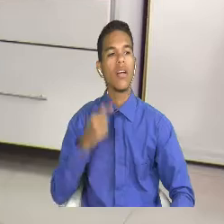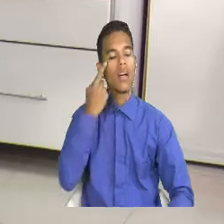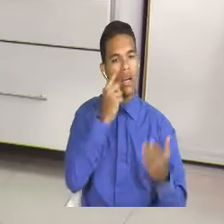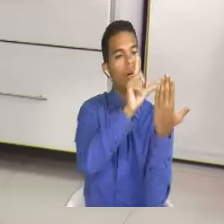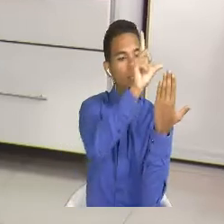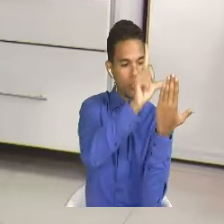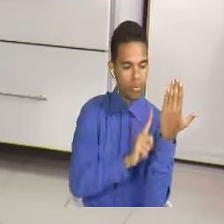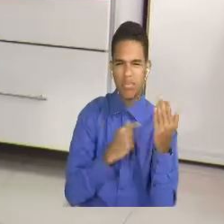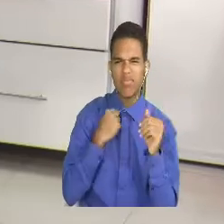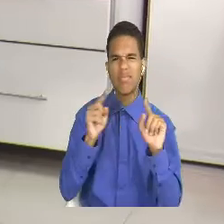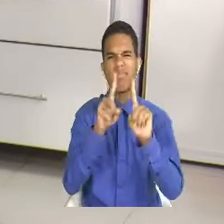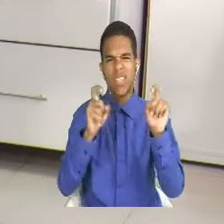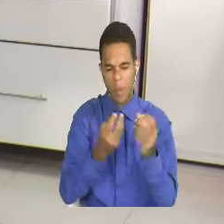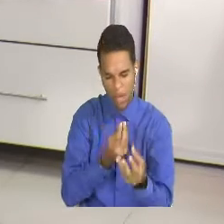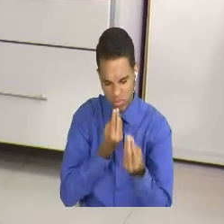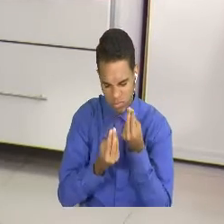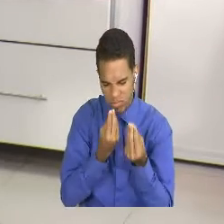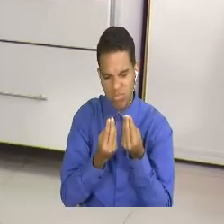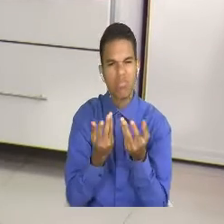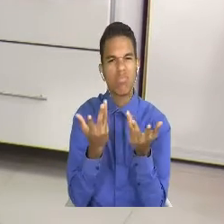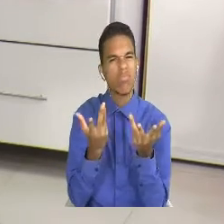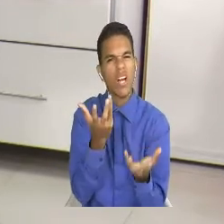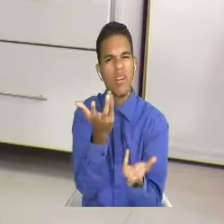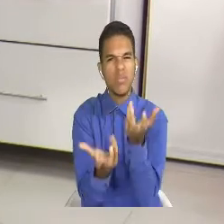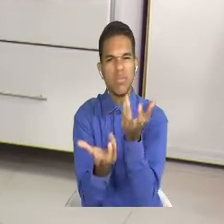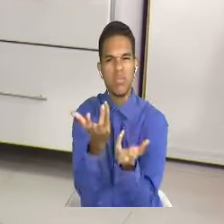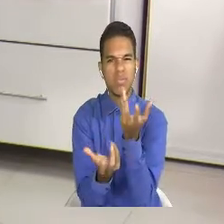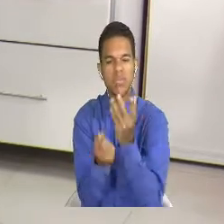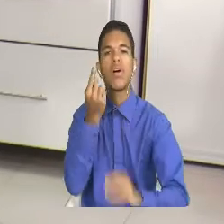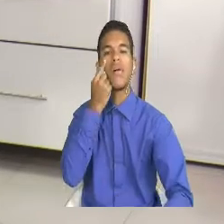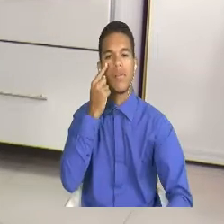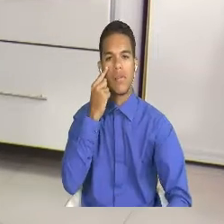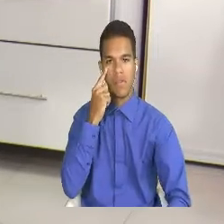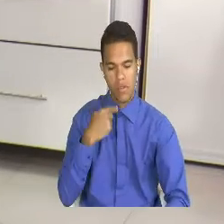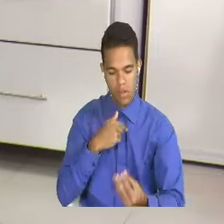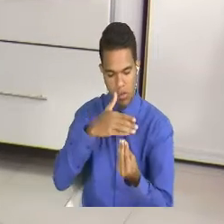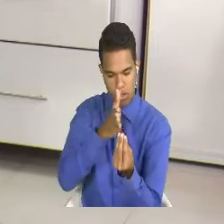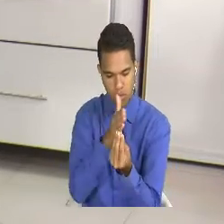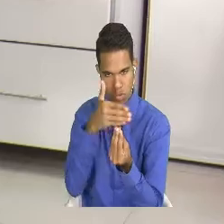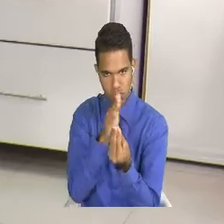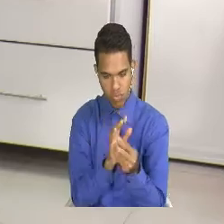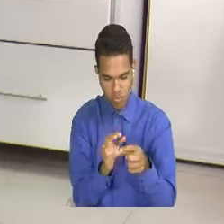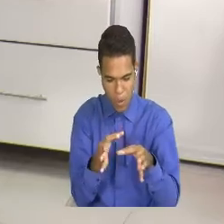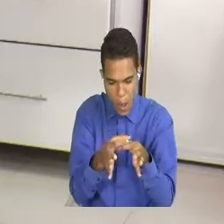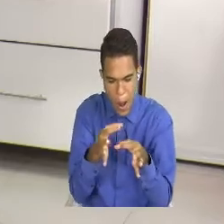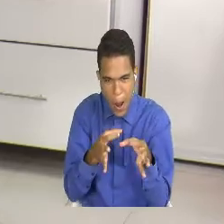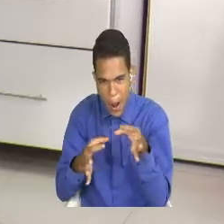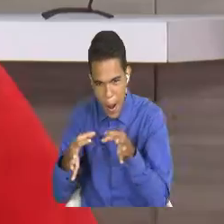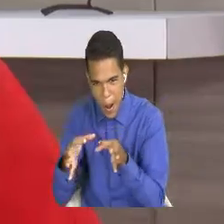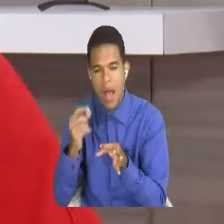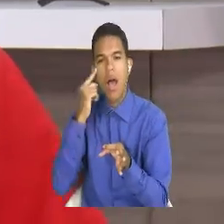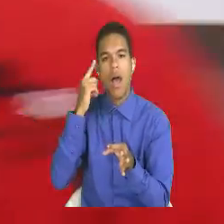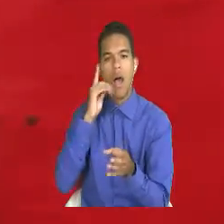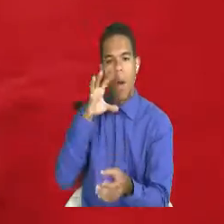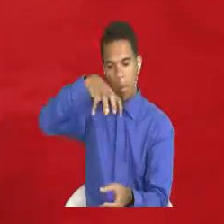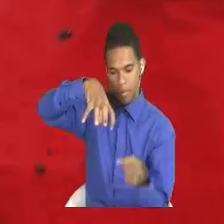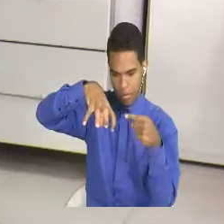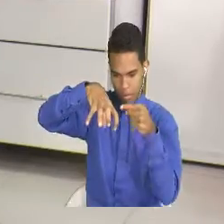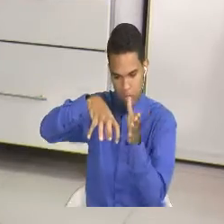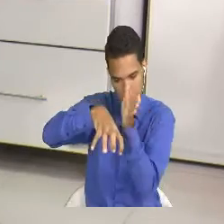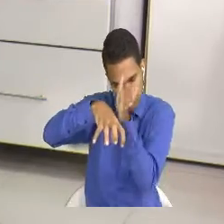vamos a preparar entonces? Bueno, Rocío, hoy a los televidentes vamos a hacer unos aros de cebolla y unos cubos de queso mozzarella. Que es muy sencillo. A ver,